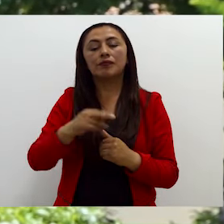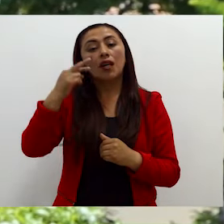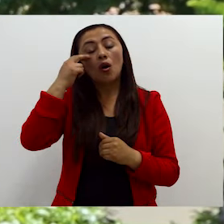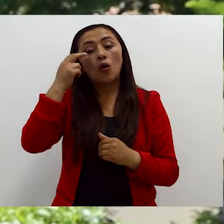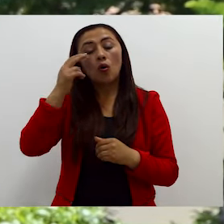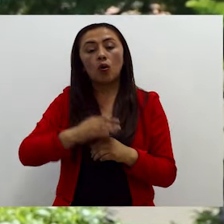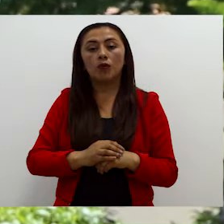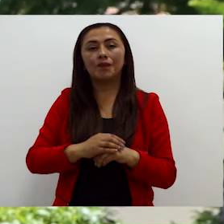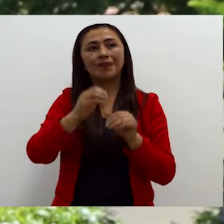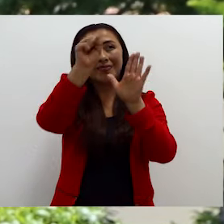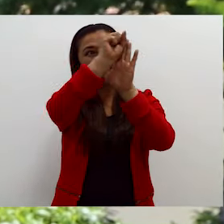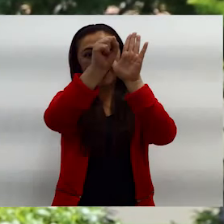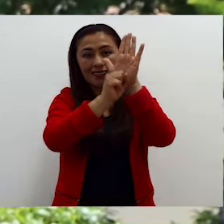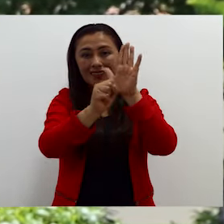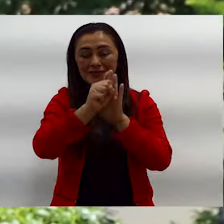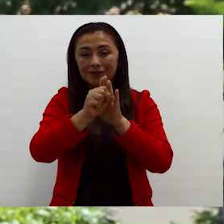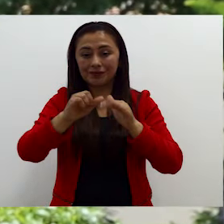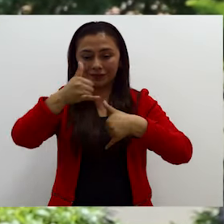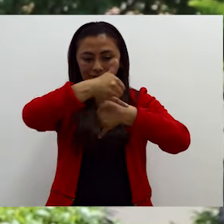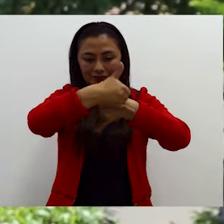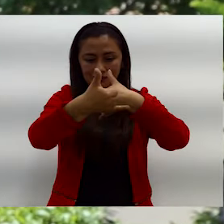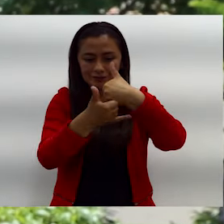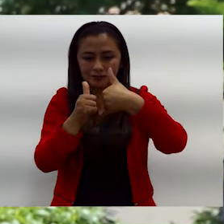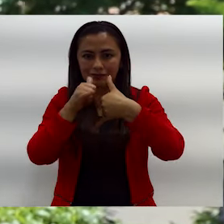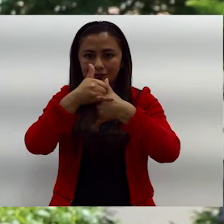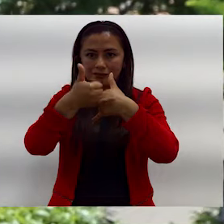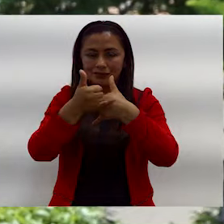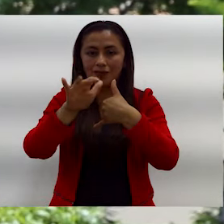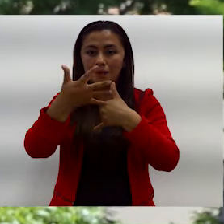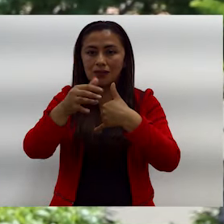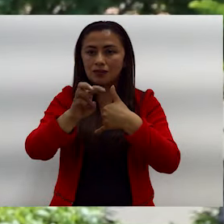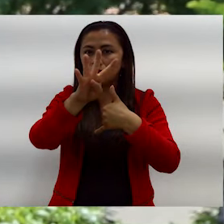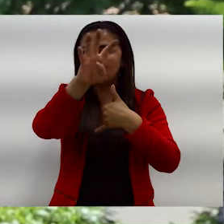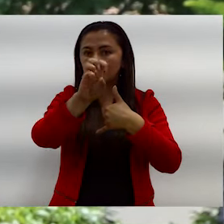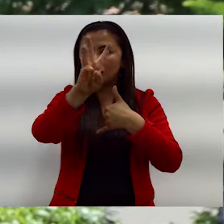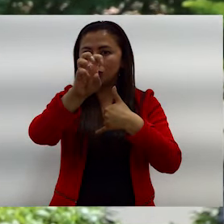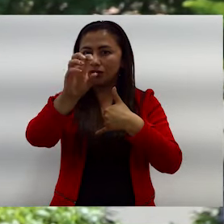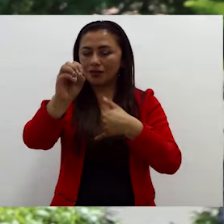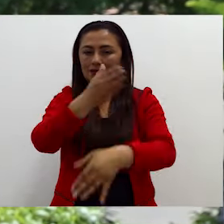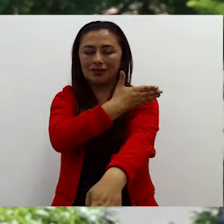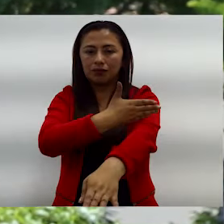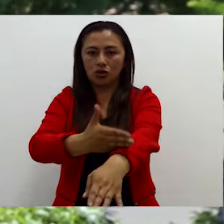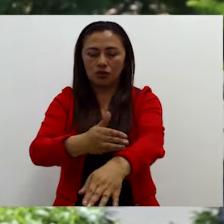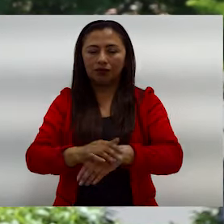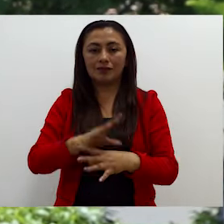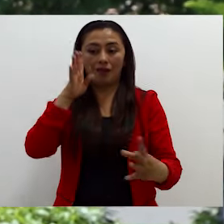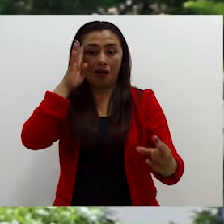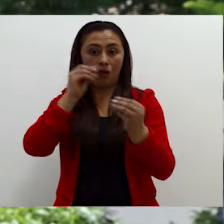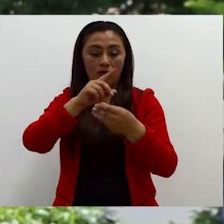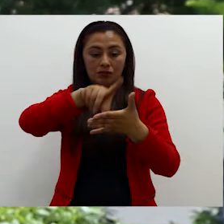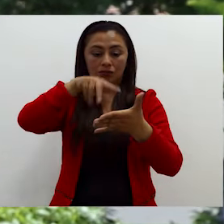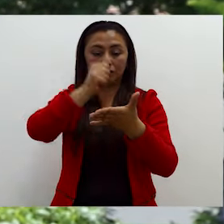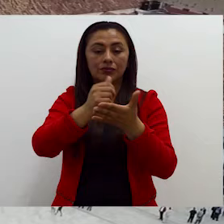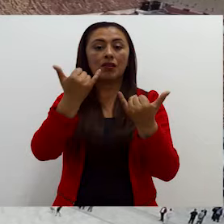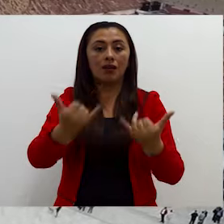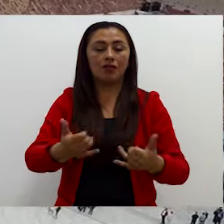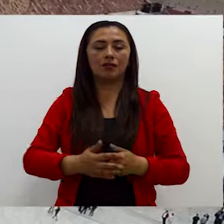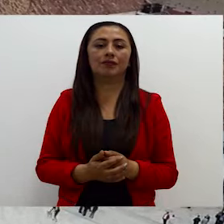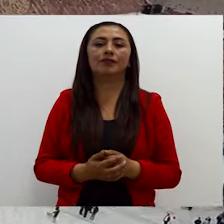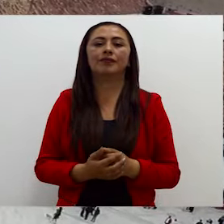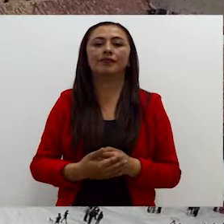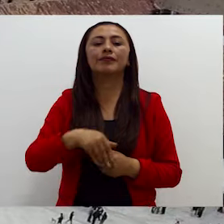señalización turística en el Centro Histórico de la capital boyacense por un valor de 480 millones de pesos. Aquí toda la información.